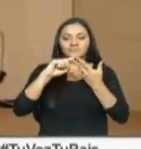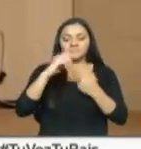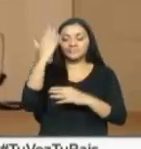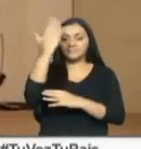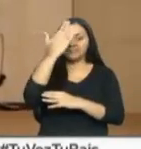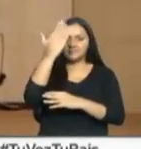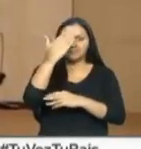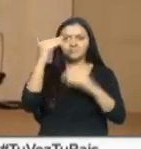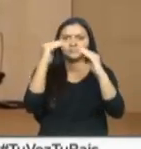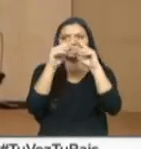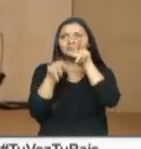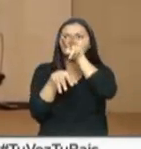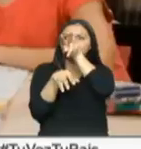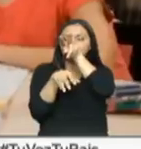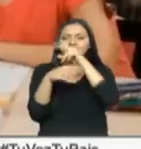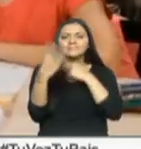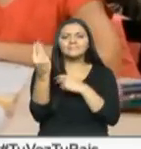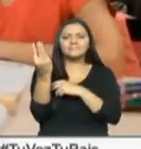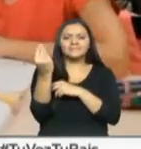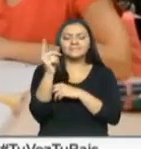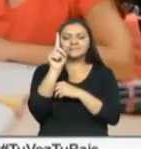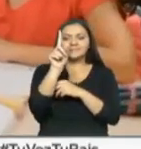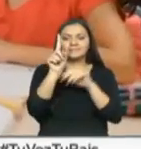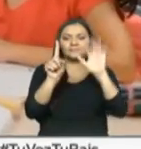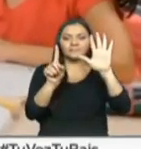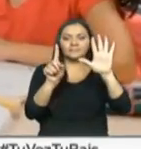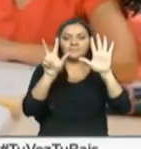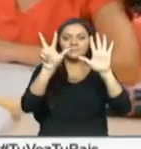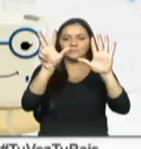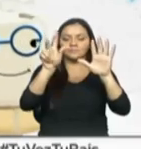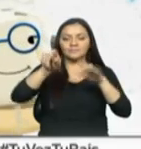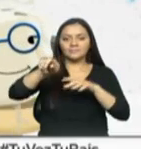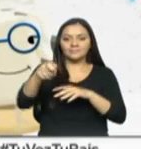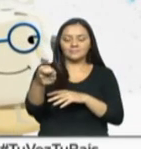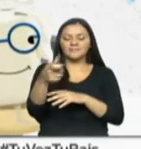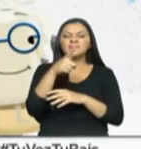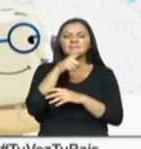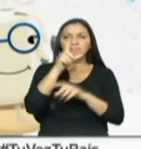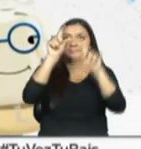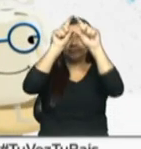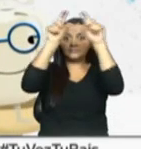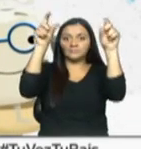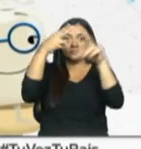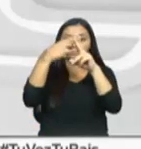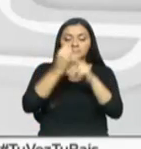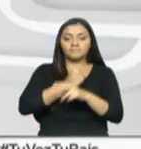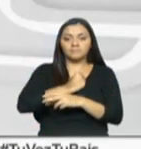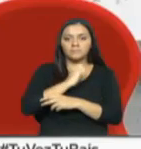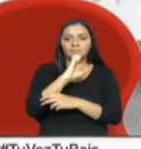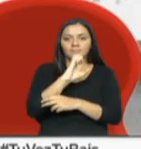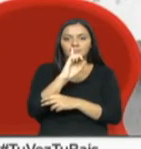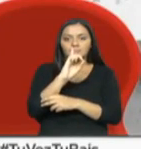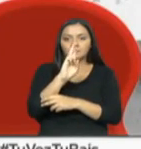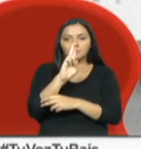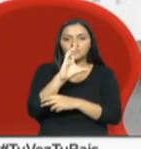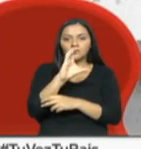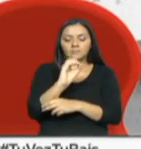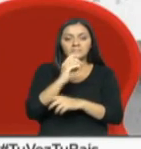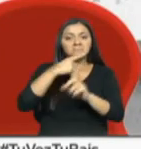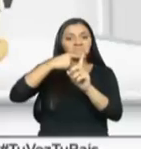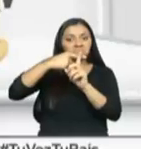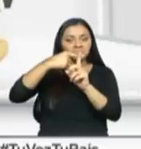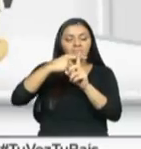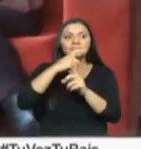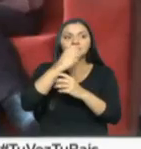hogares a través de 168 canales por la franja estatal Educa, logrando un gran impacto positivo. Así lo